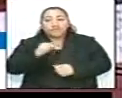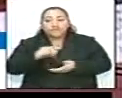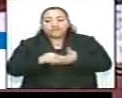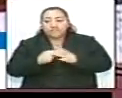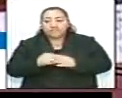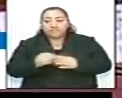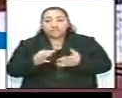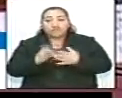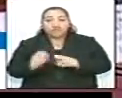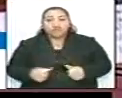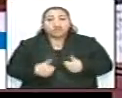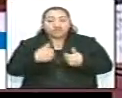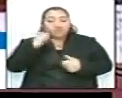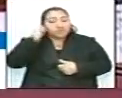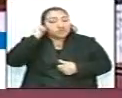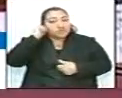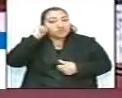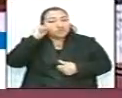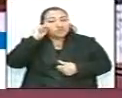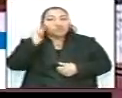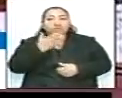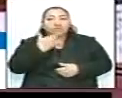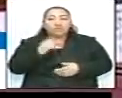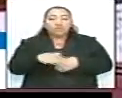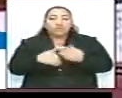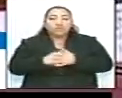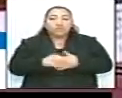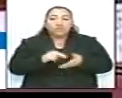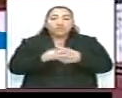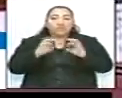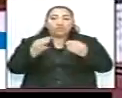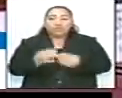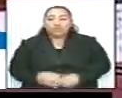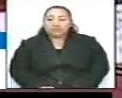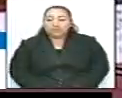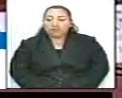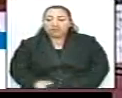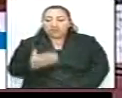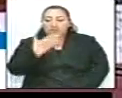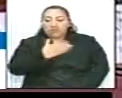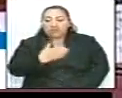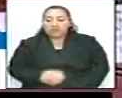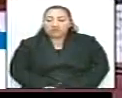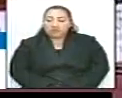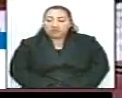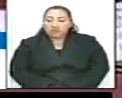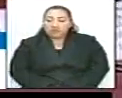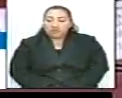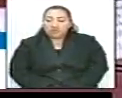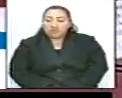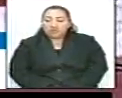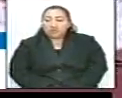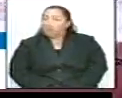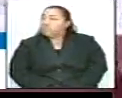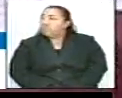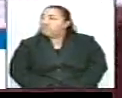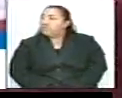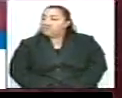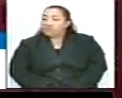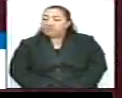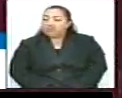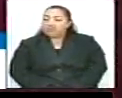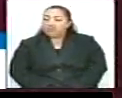de vida y mejor bienestar a cada una de las familias en nuestro país. Gracias, presidente. Muchísimas gracias, Contralor